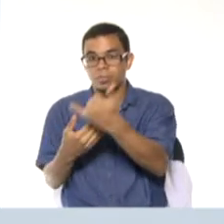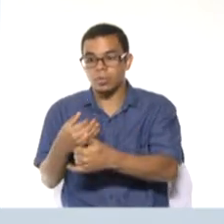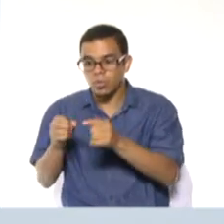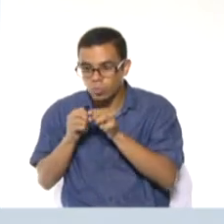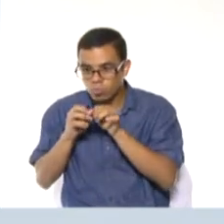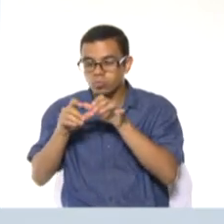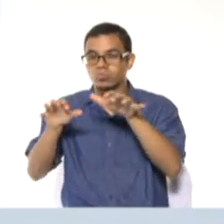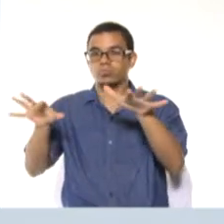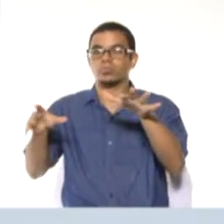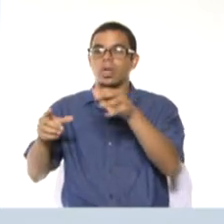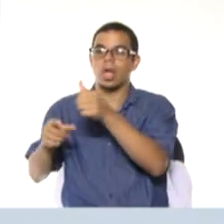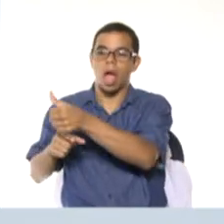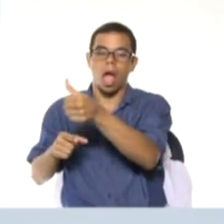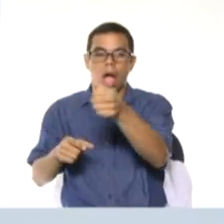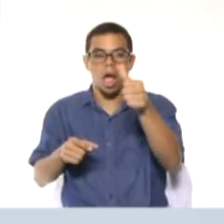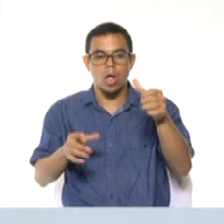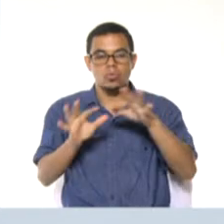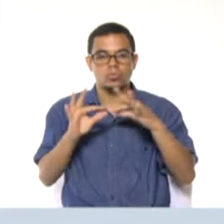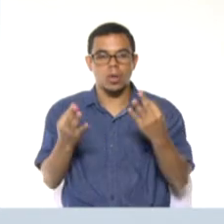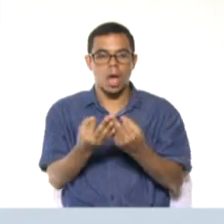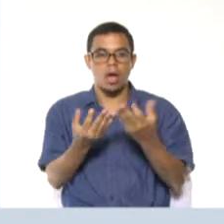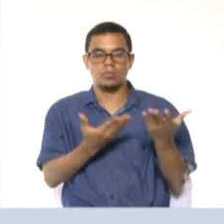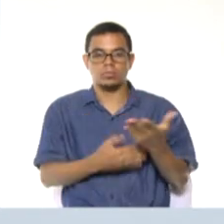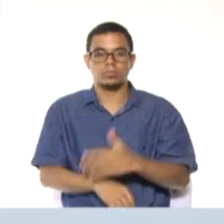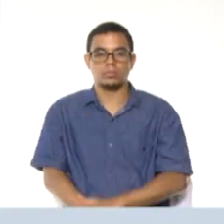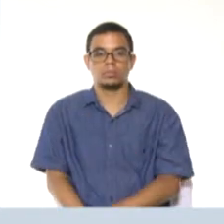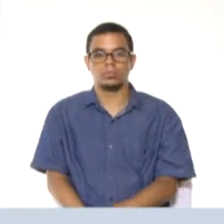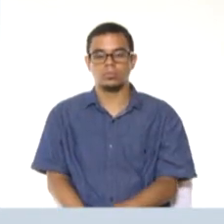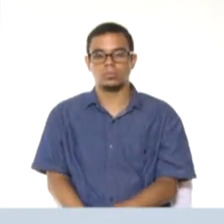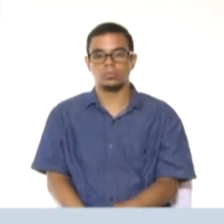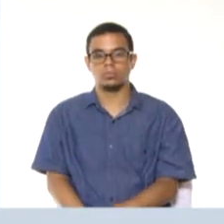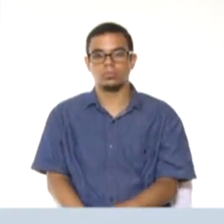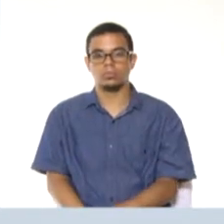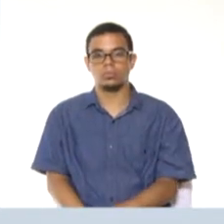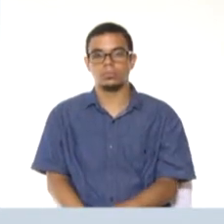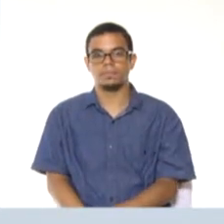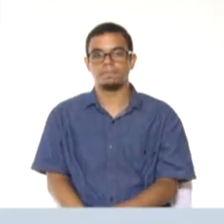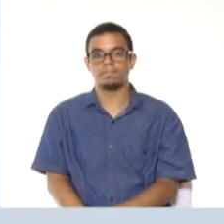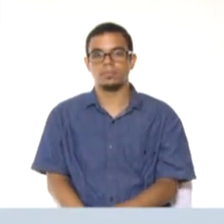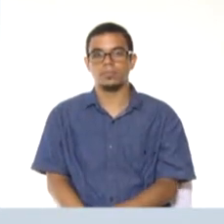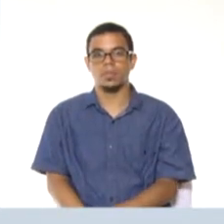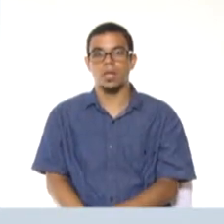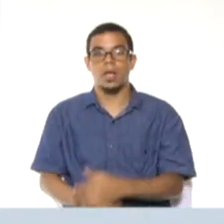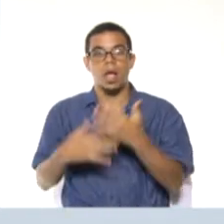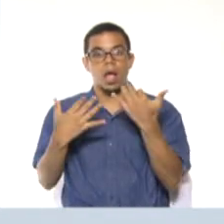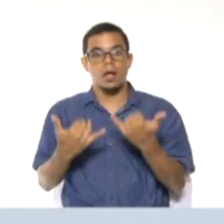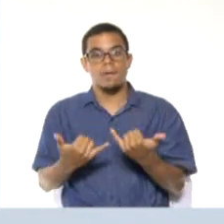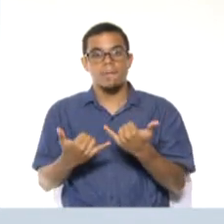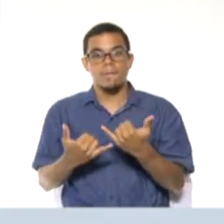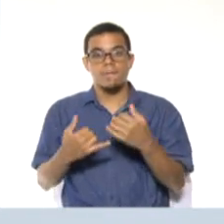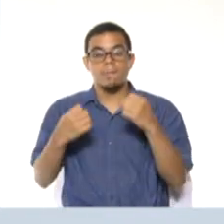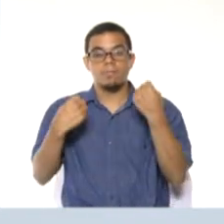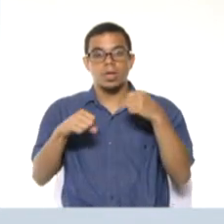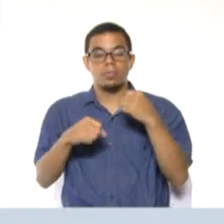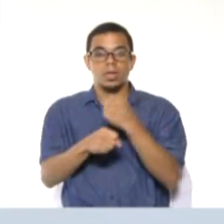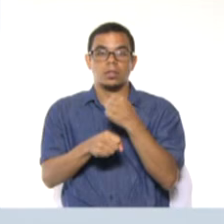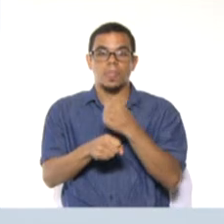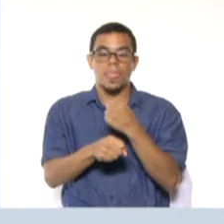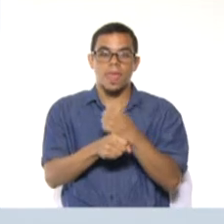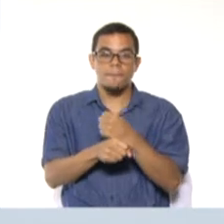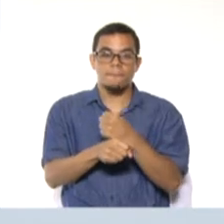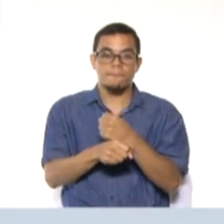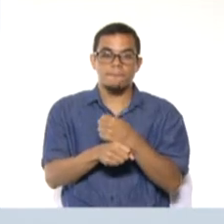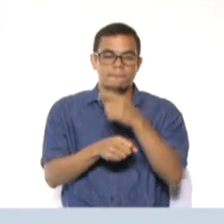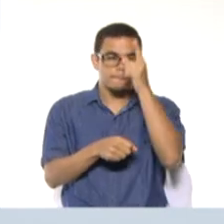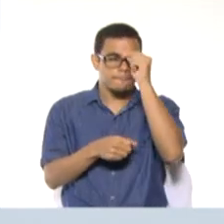a conucos en cada uno de los núcleos familiares? Para impulsar en los talleres de educación laboral lo